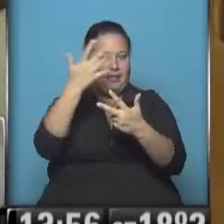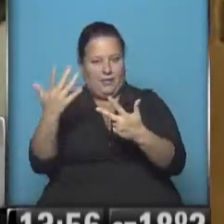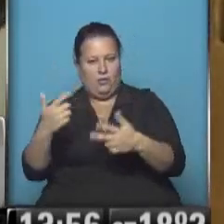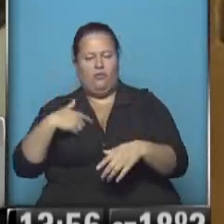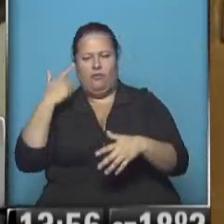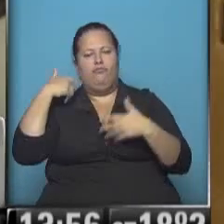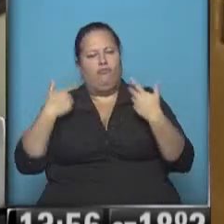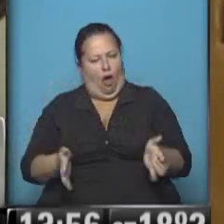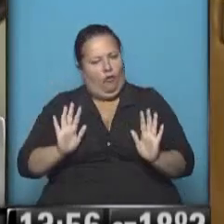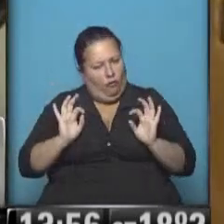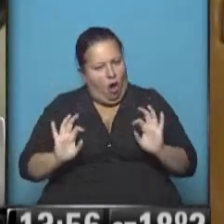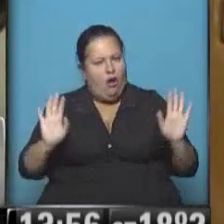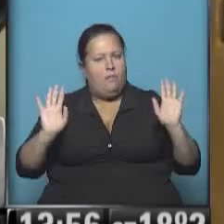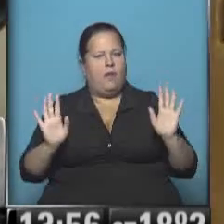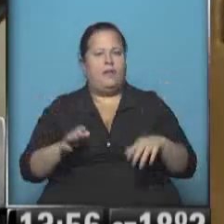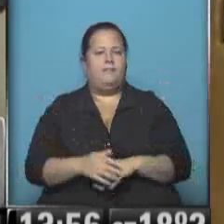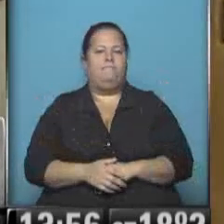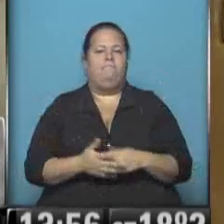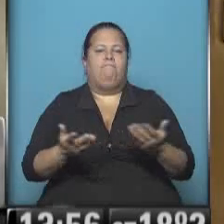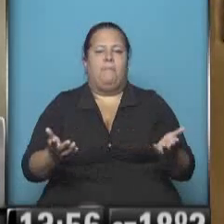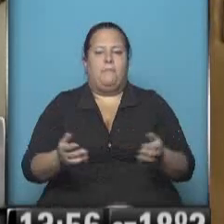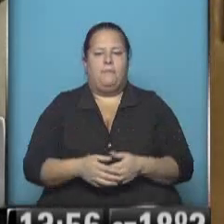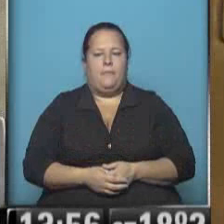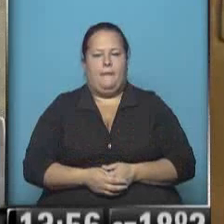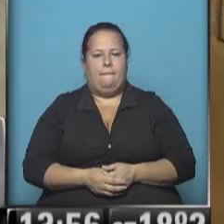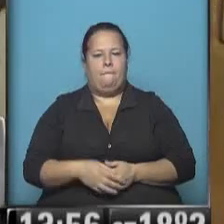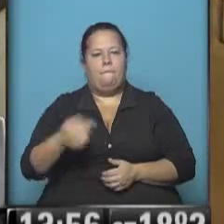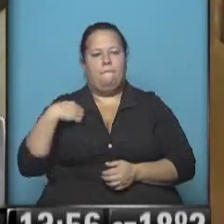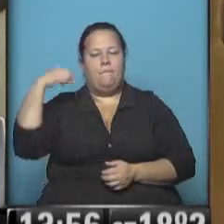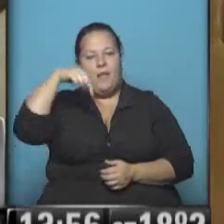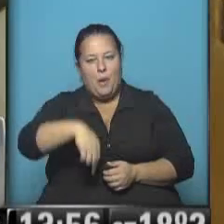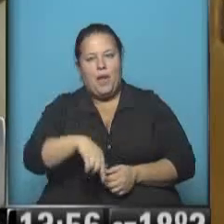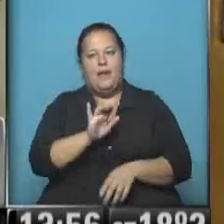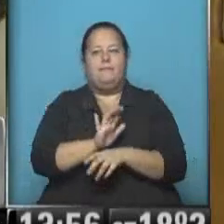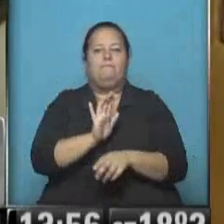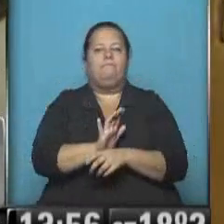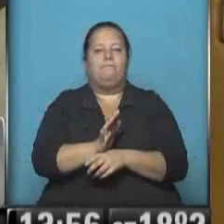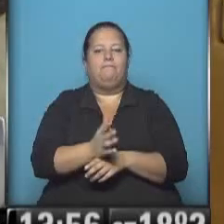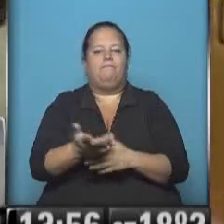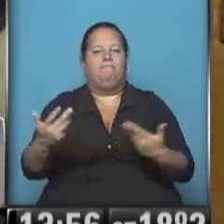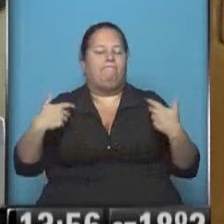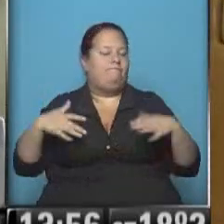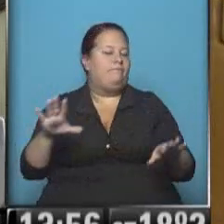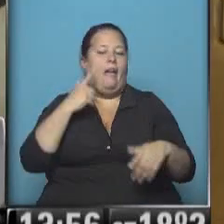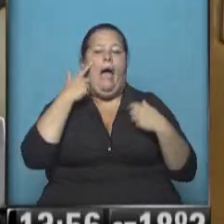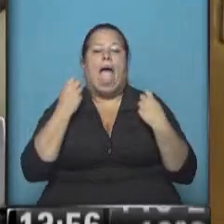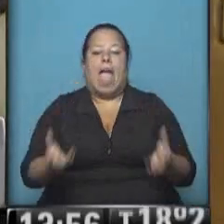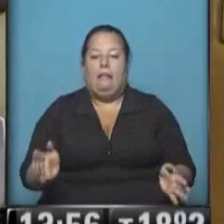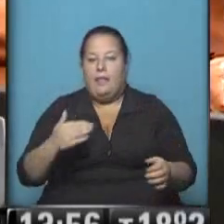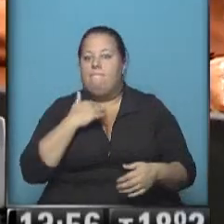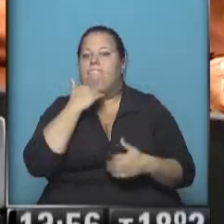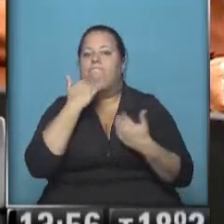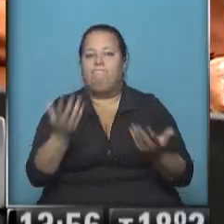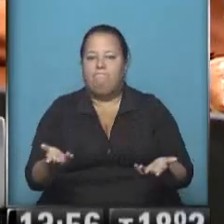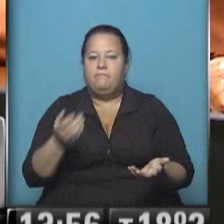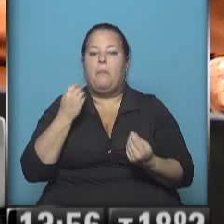bastante conforme estoy conforme o sea uno viene acá como entregado no no sabes lo que